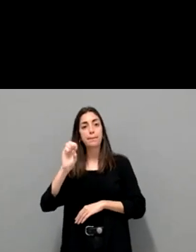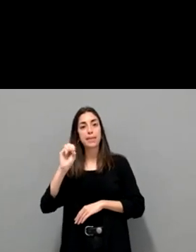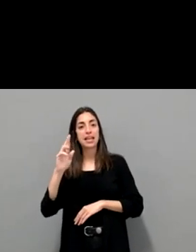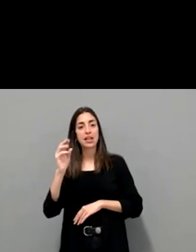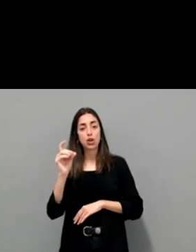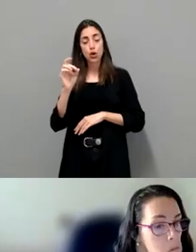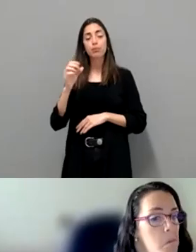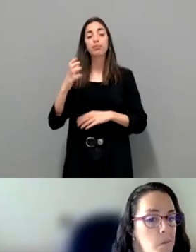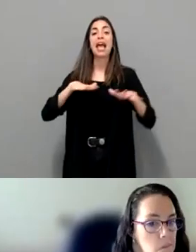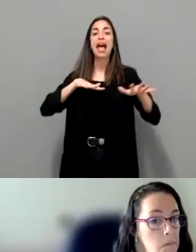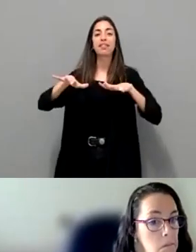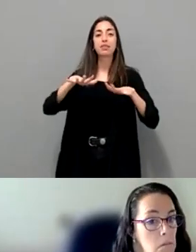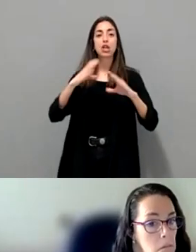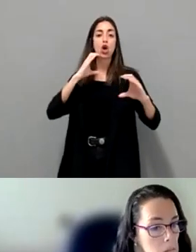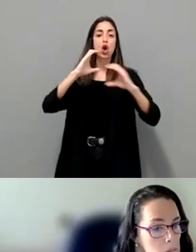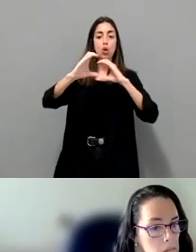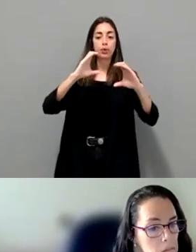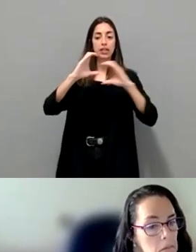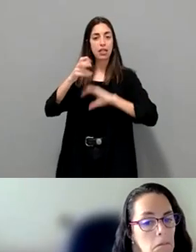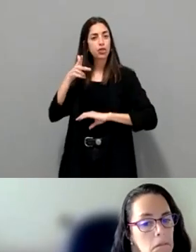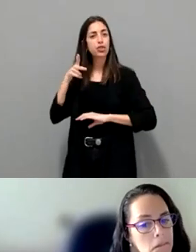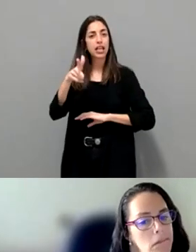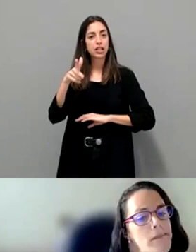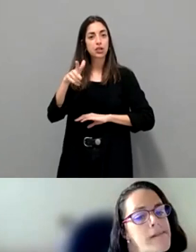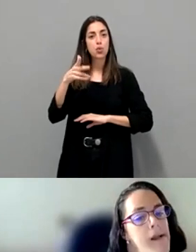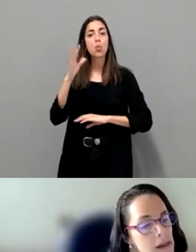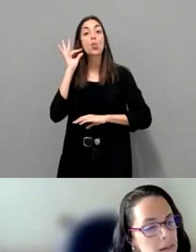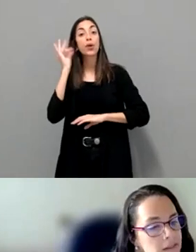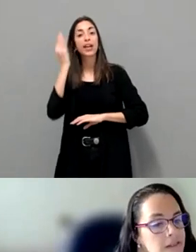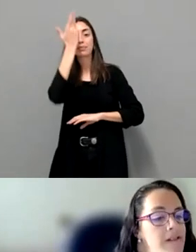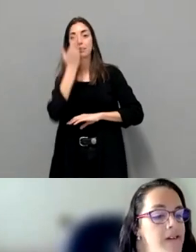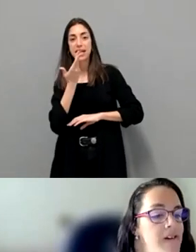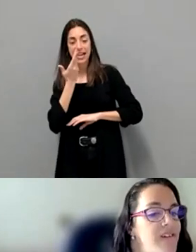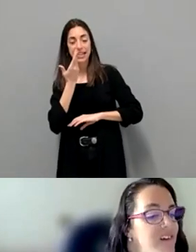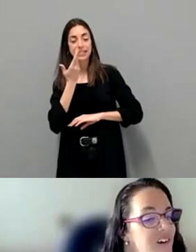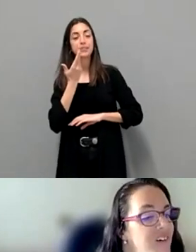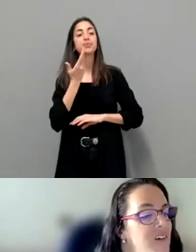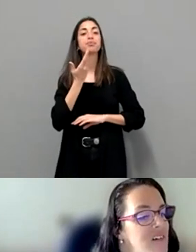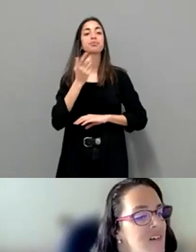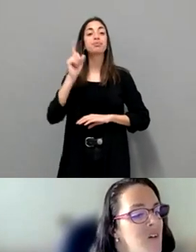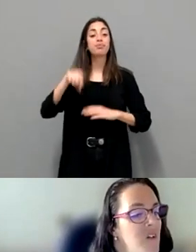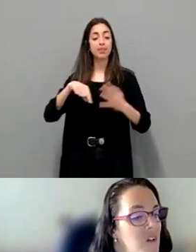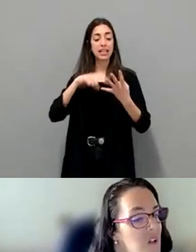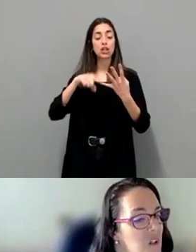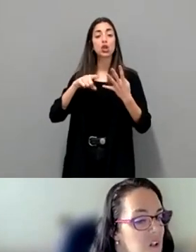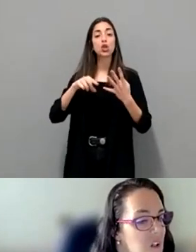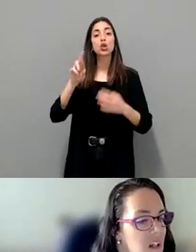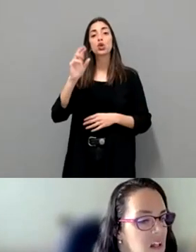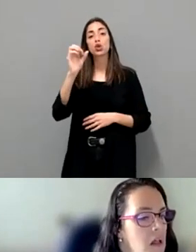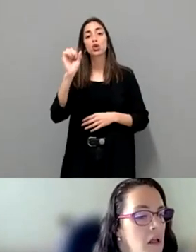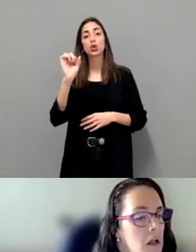la comunicación de las mujeres con parálisis cerebral, y a Rosa María